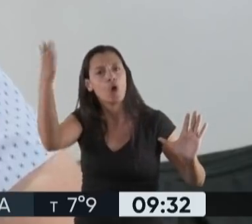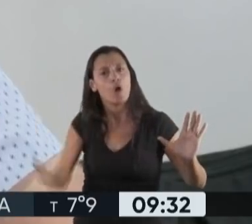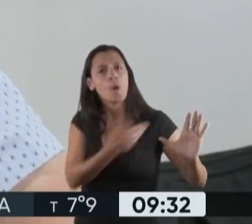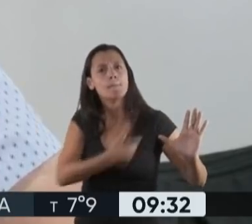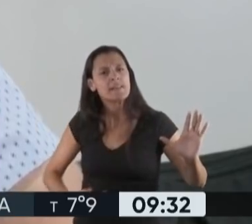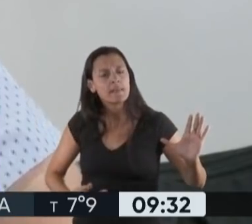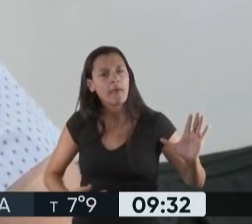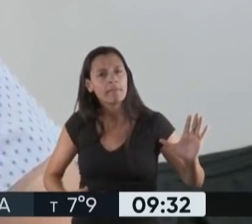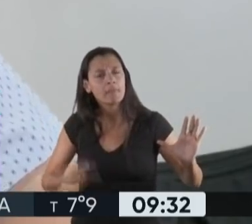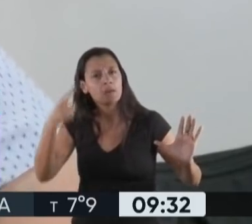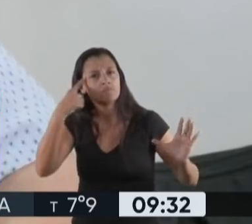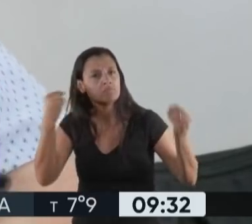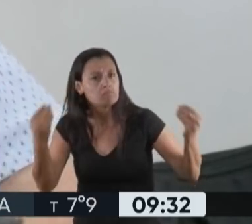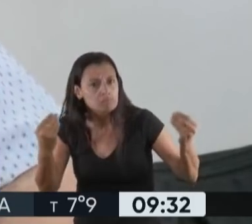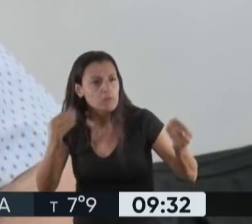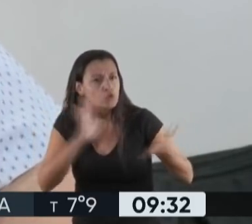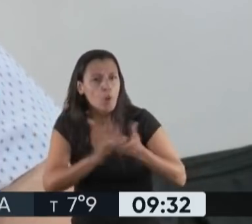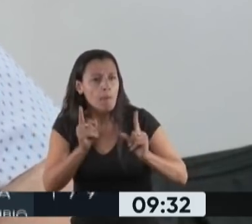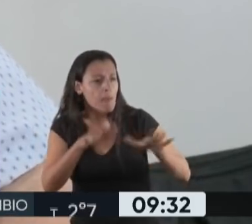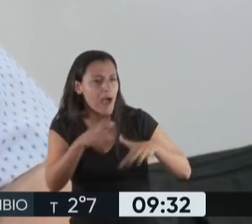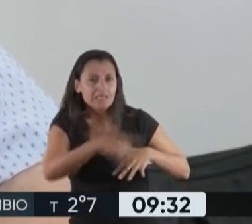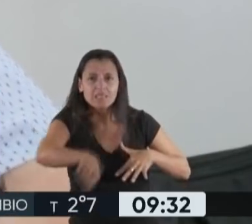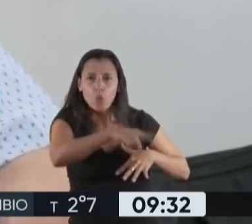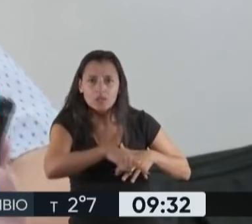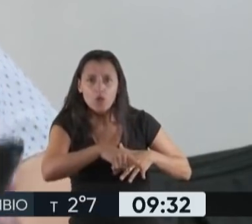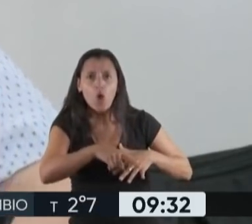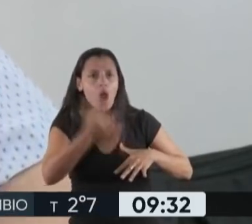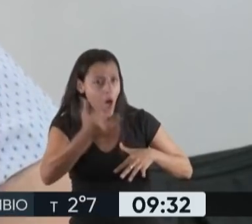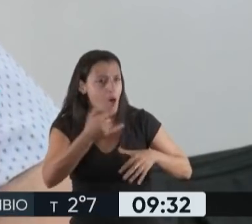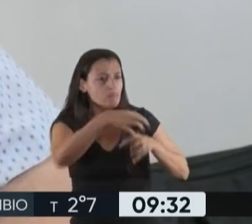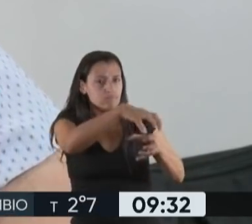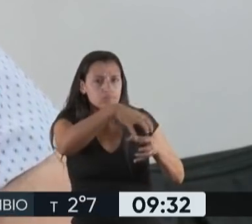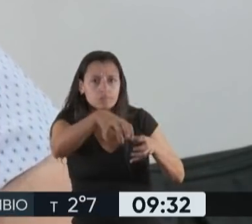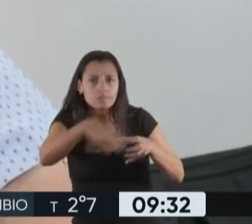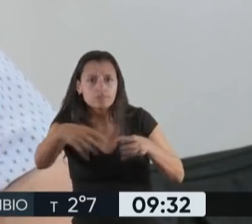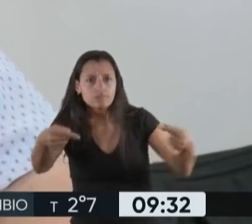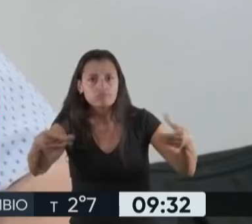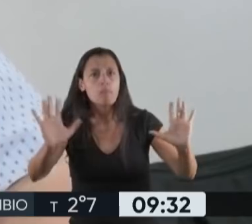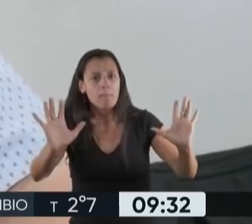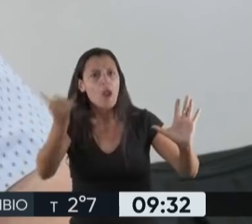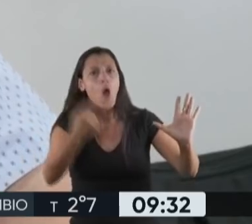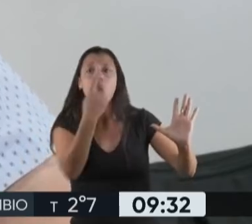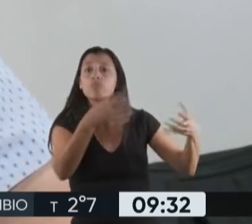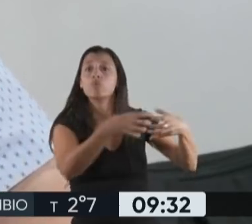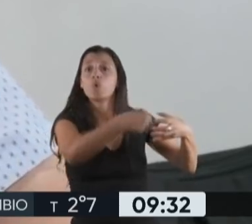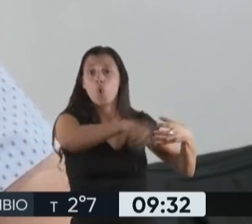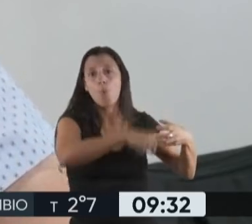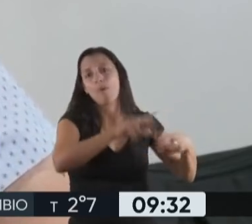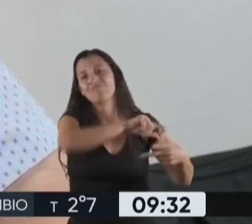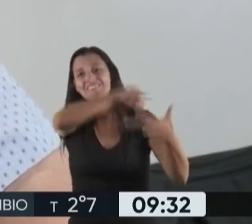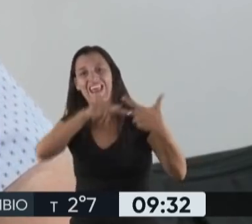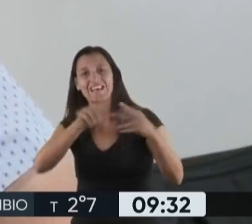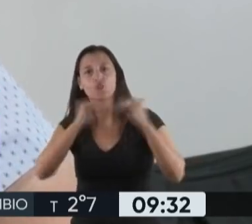situación, esta coyuntura en el Frente de Todos? Porque son distintos sectores, pero punto uno, porque el de Grabois son 3 diputados.